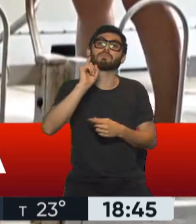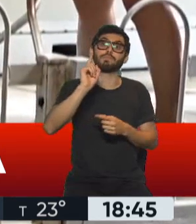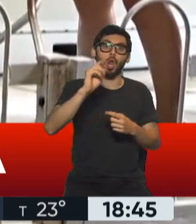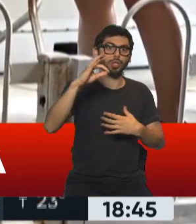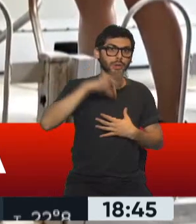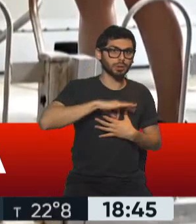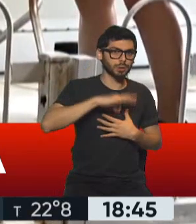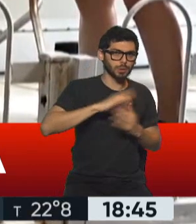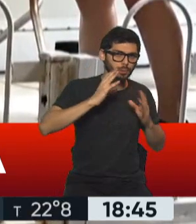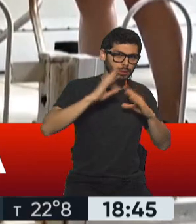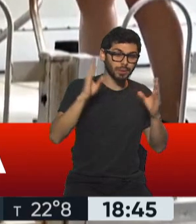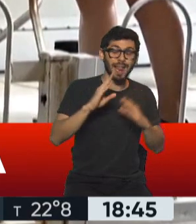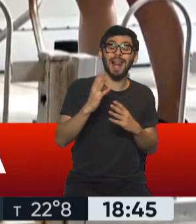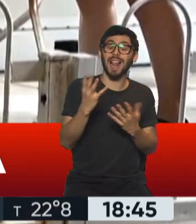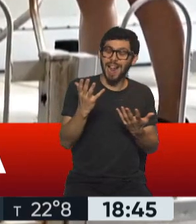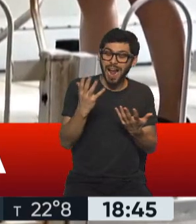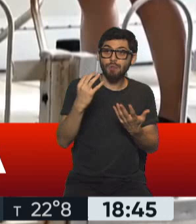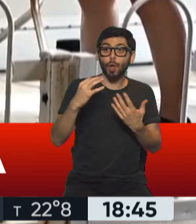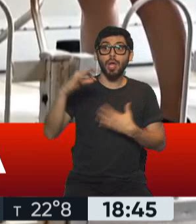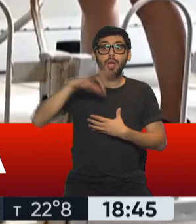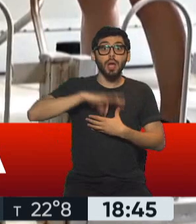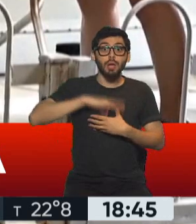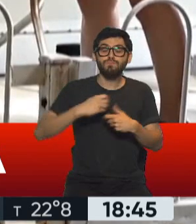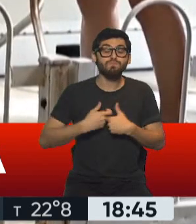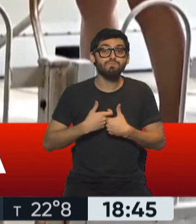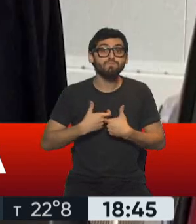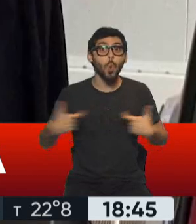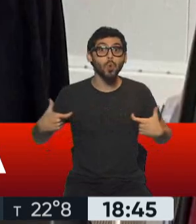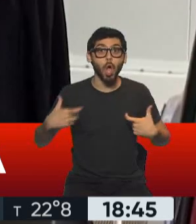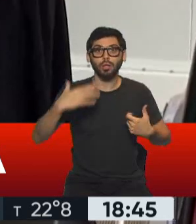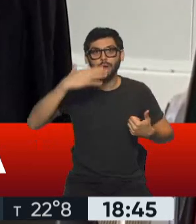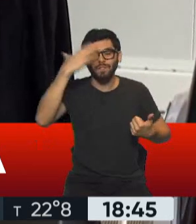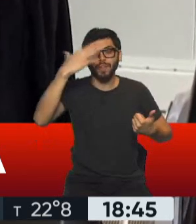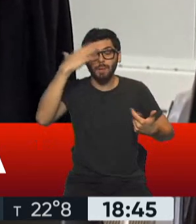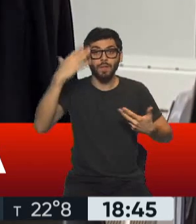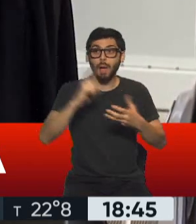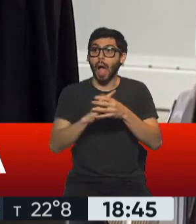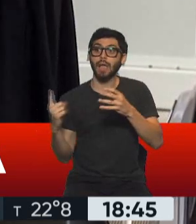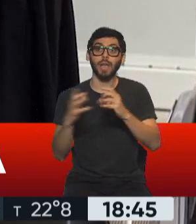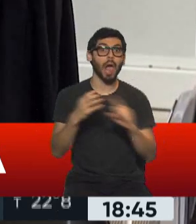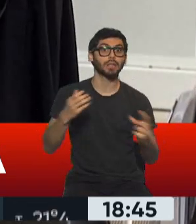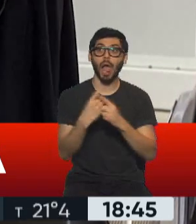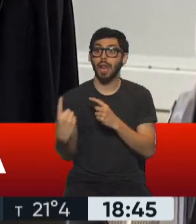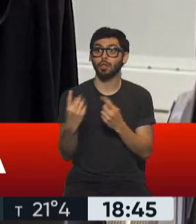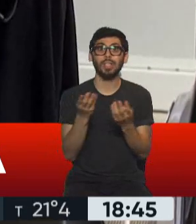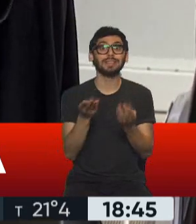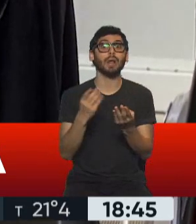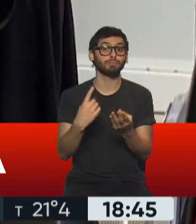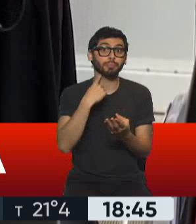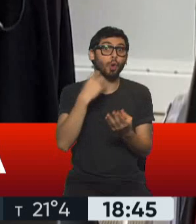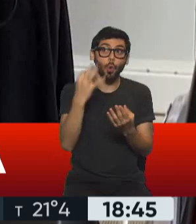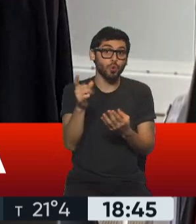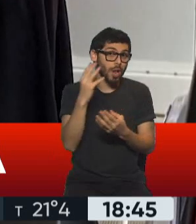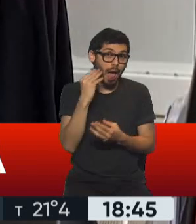cantidad de contagios. Claro, el colapso que ocasiona que enferme y tenga que aislarse mucha gente hace que esto repercute en los servicios. Es lo que pasó justamente